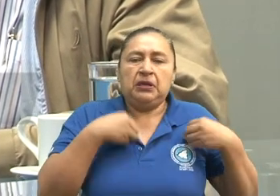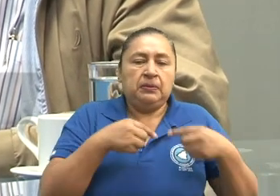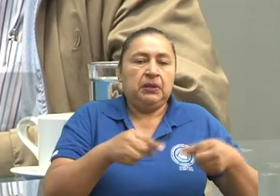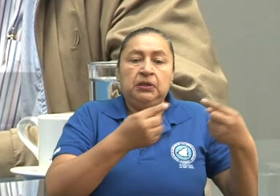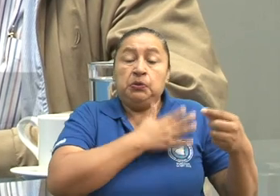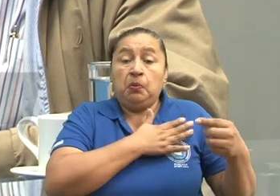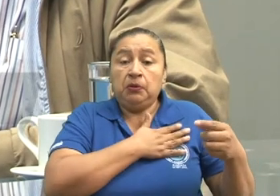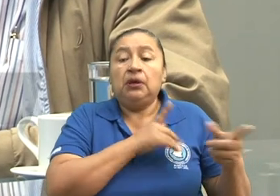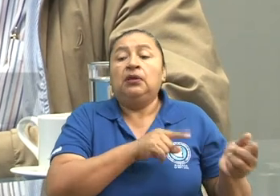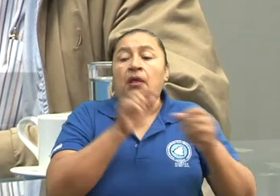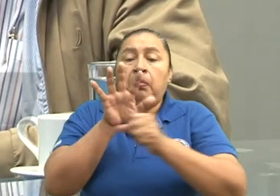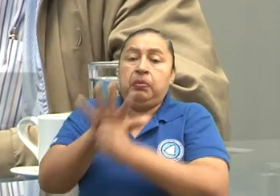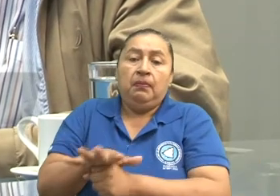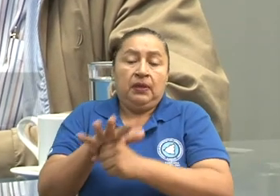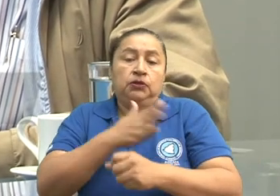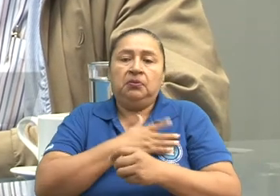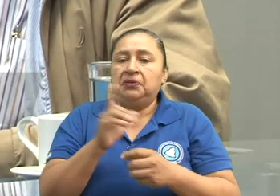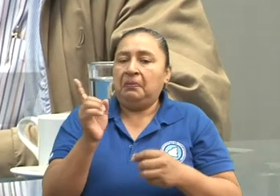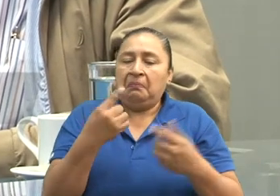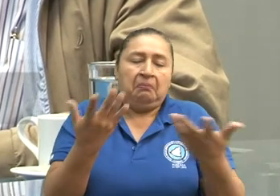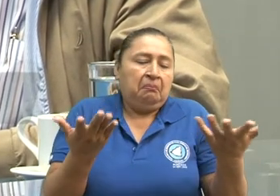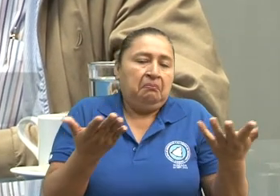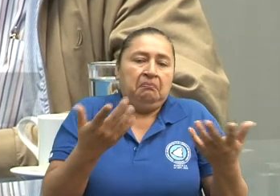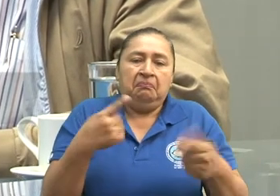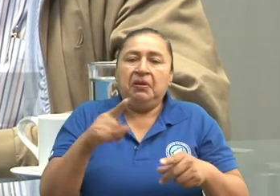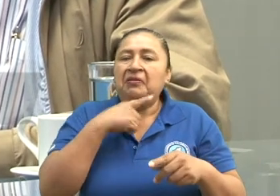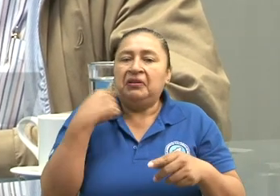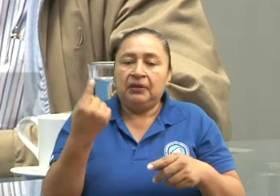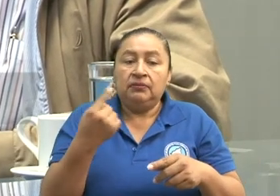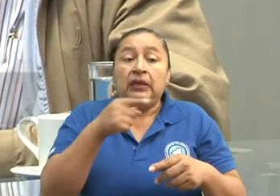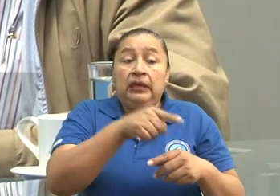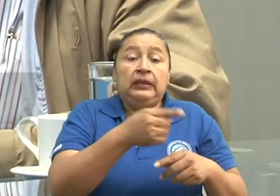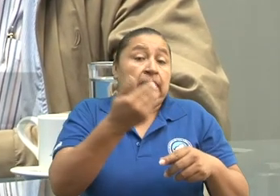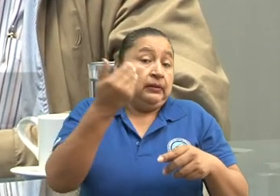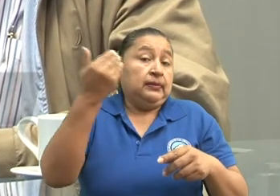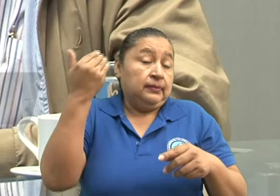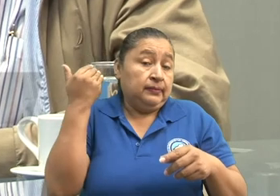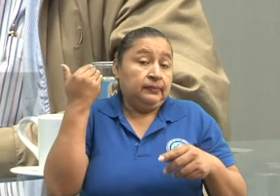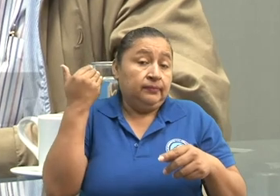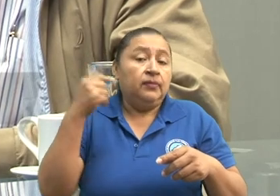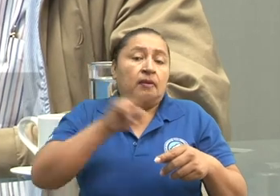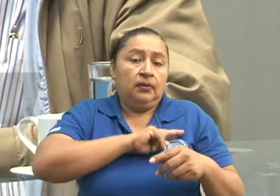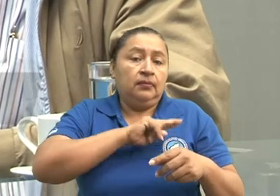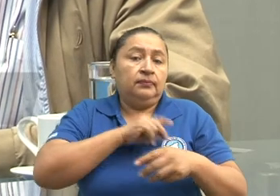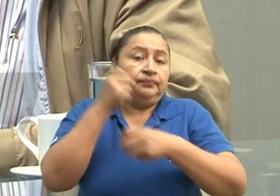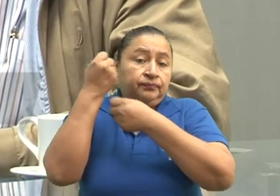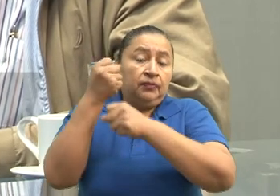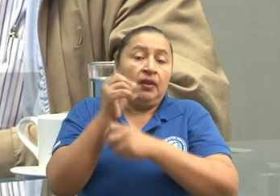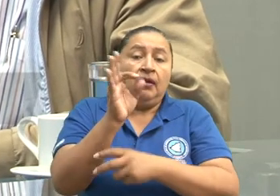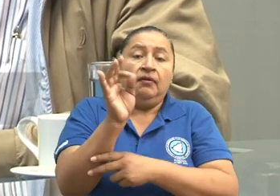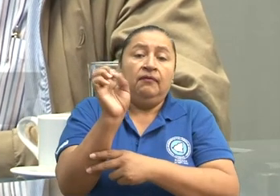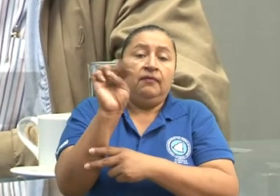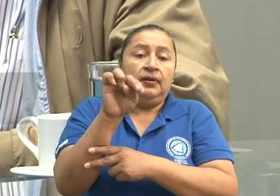lograr derrotar a la dictadura. Realmente, tenemos que reconocer que en aquel momento había un liderazgo de Fernando Agüero